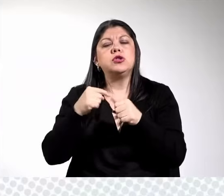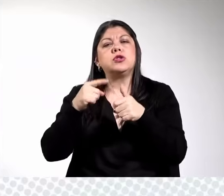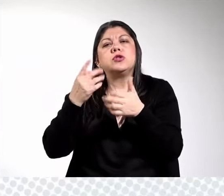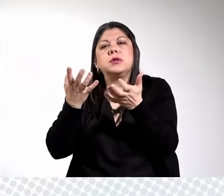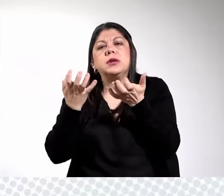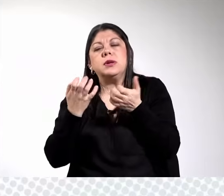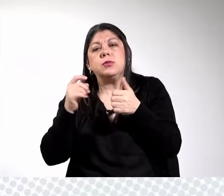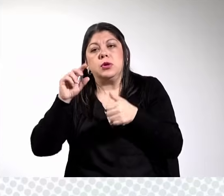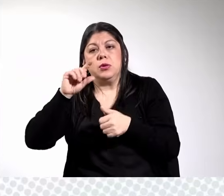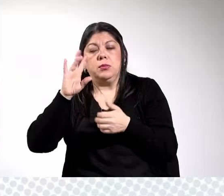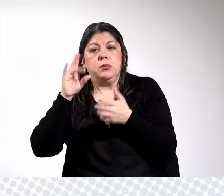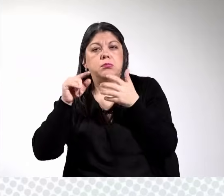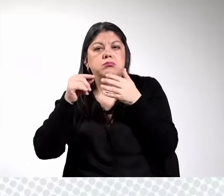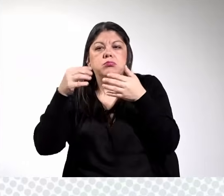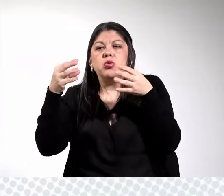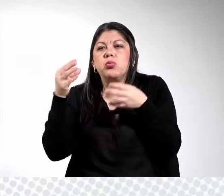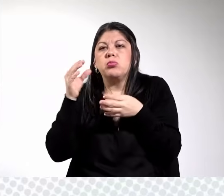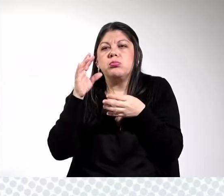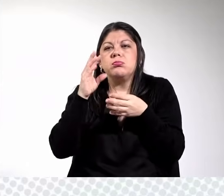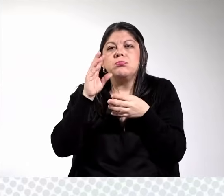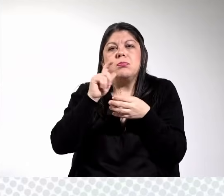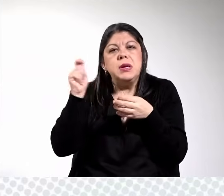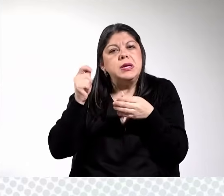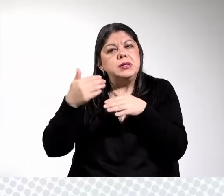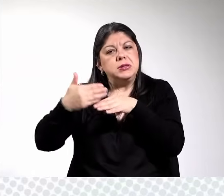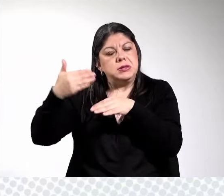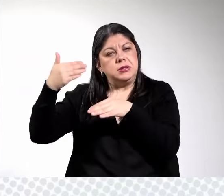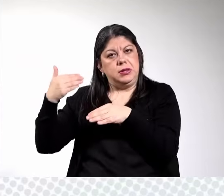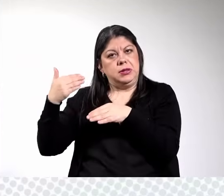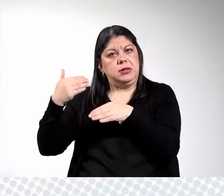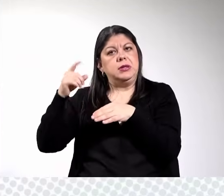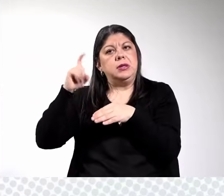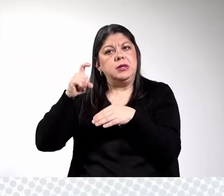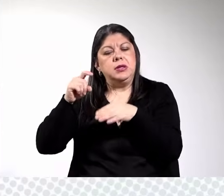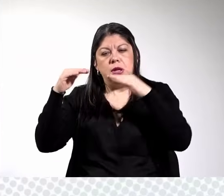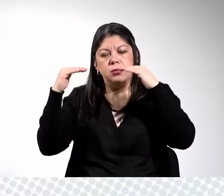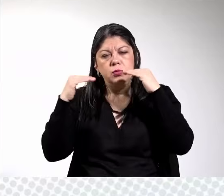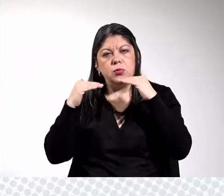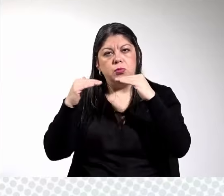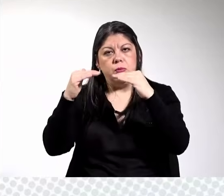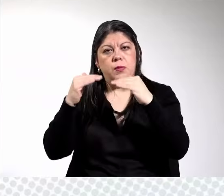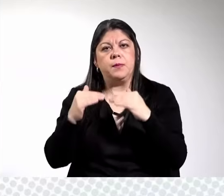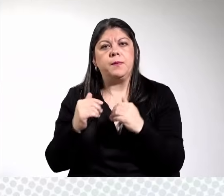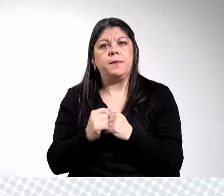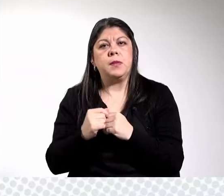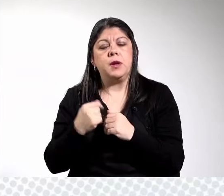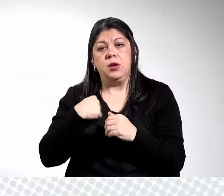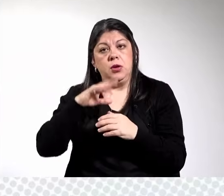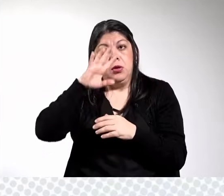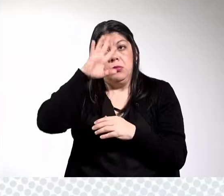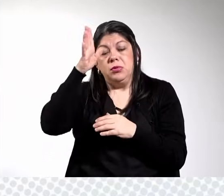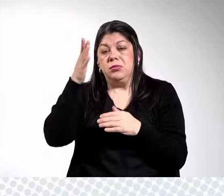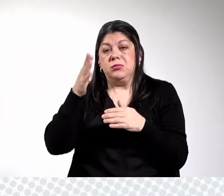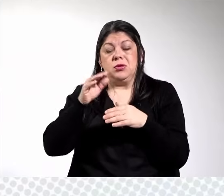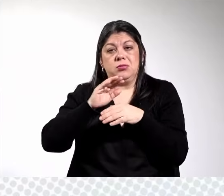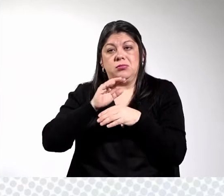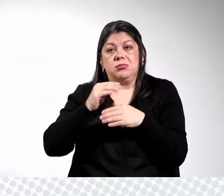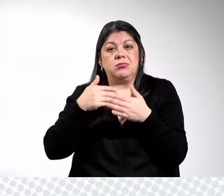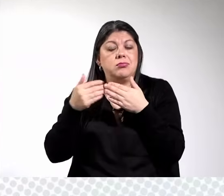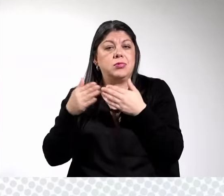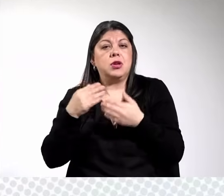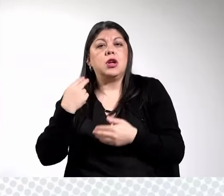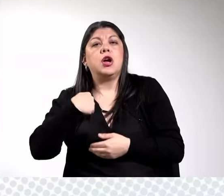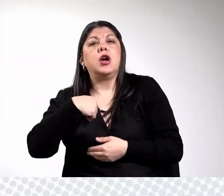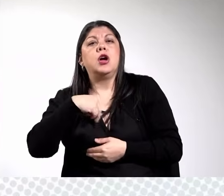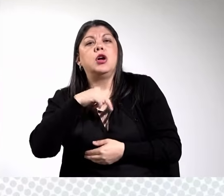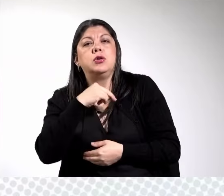meses van a tener que tenemos que hacer un impasse y tenemos que hacerlo. Les digo que esto no es un invento cualquiera. Nosotros